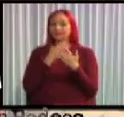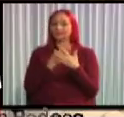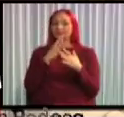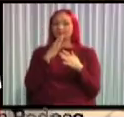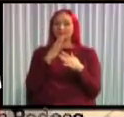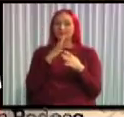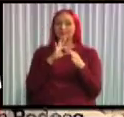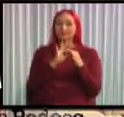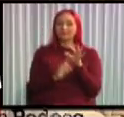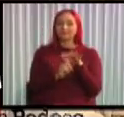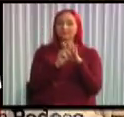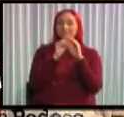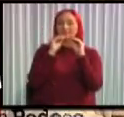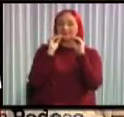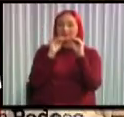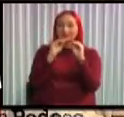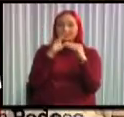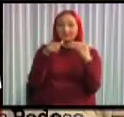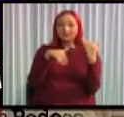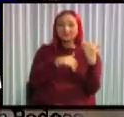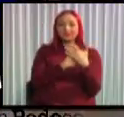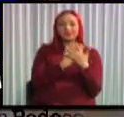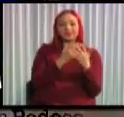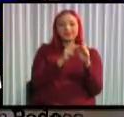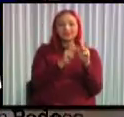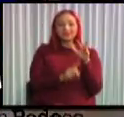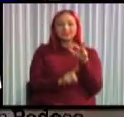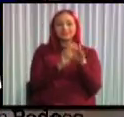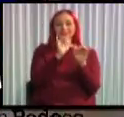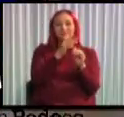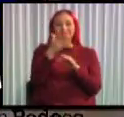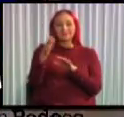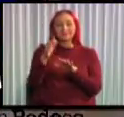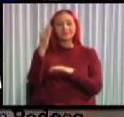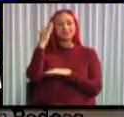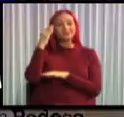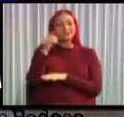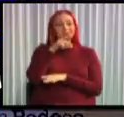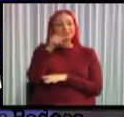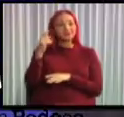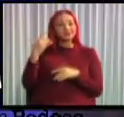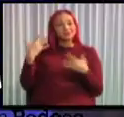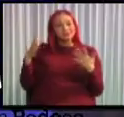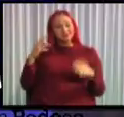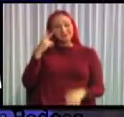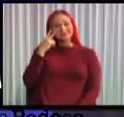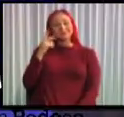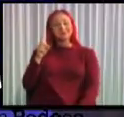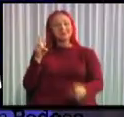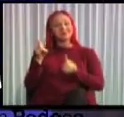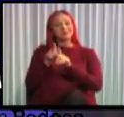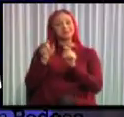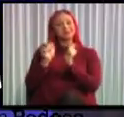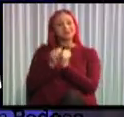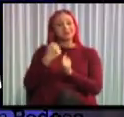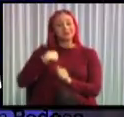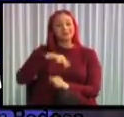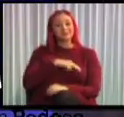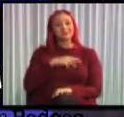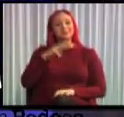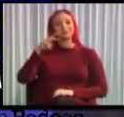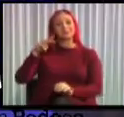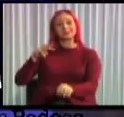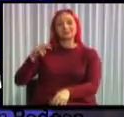hablar. Ahorita le vamos a enseñar a todos los televidentes esas cosas y sé que muchos lo van a ver. También está con nosotros don